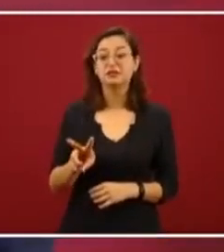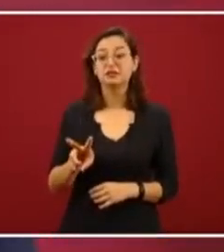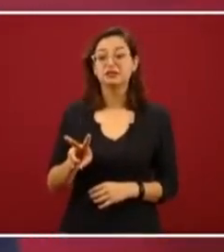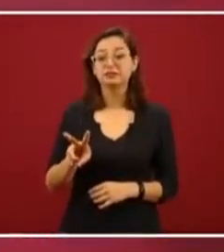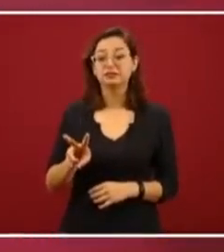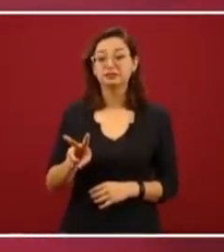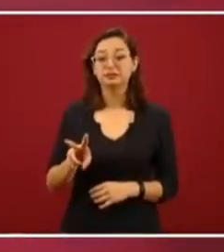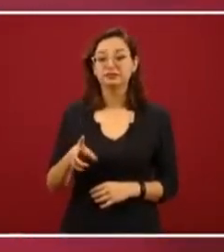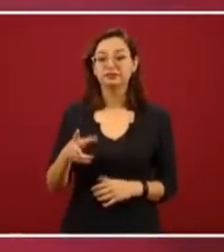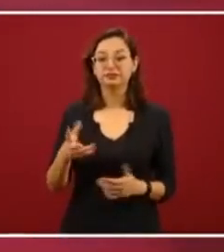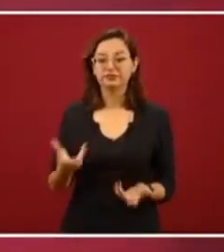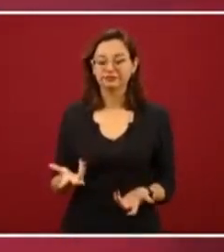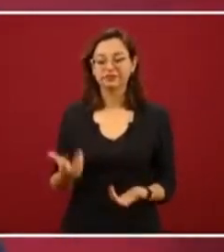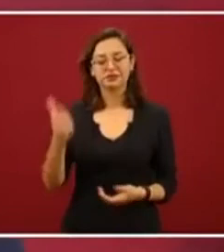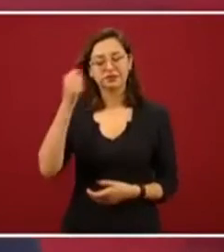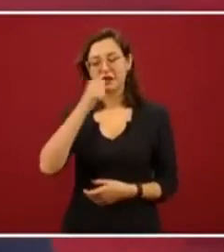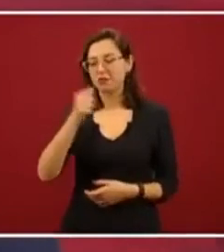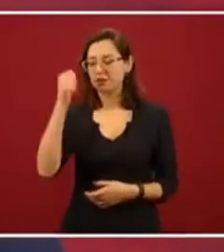sobre todo las hijas